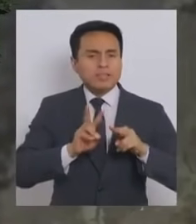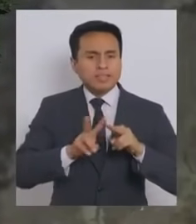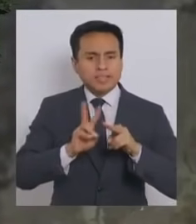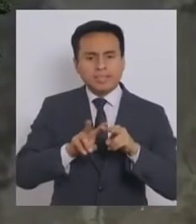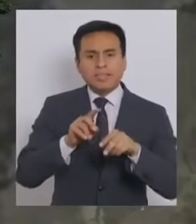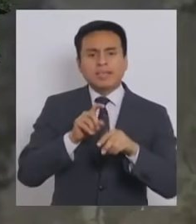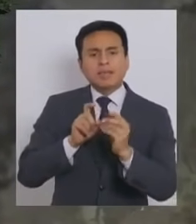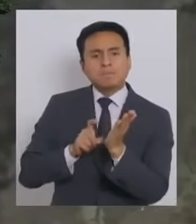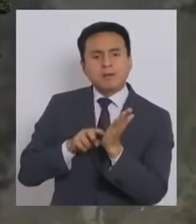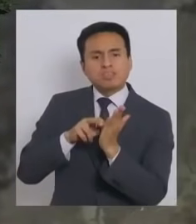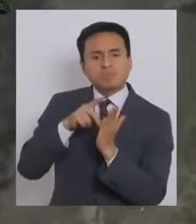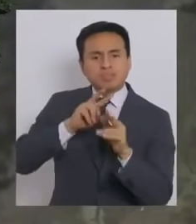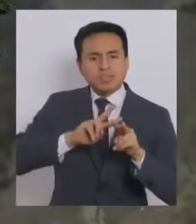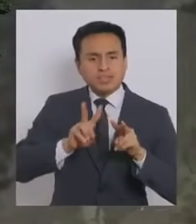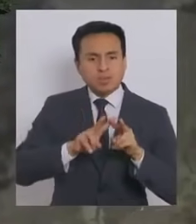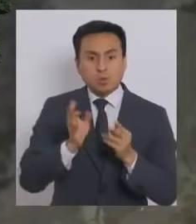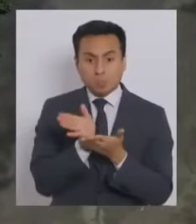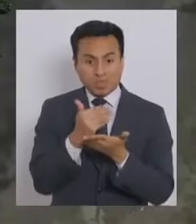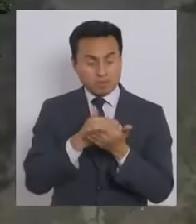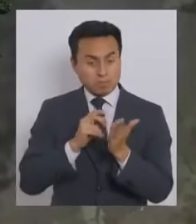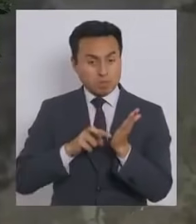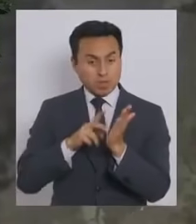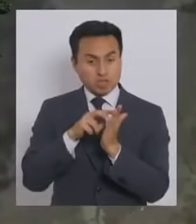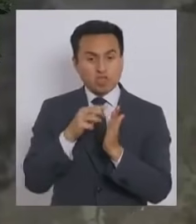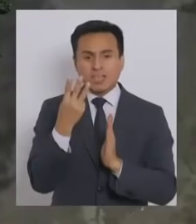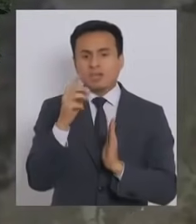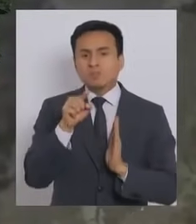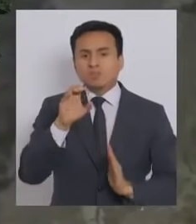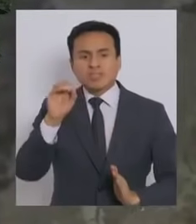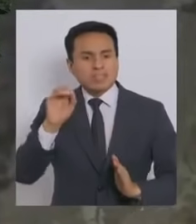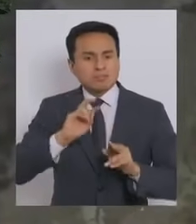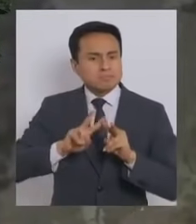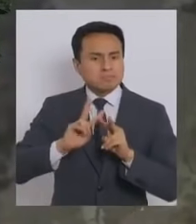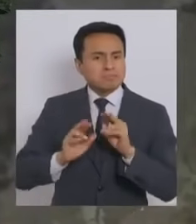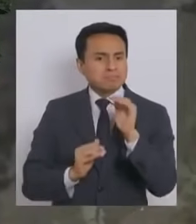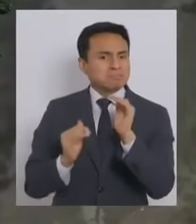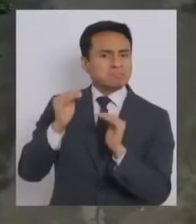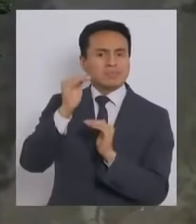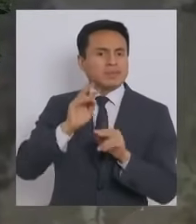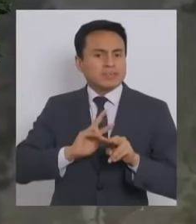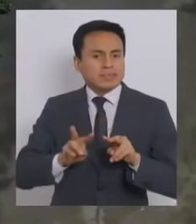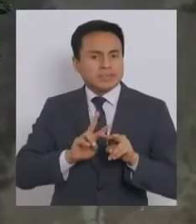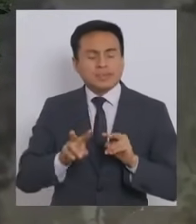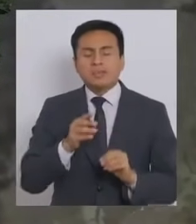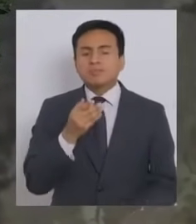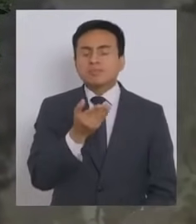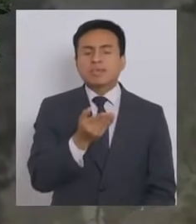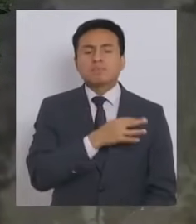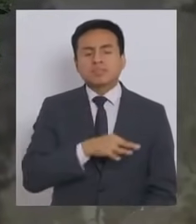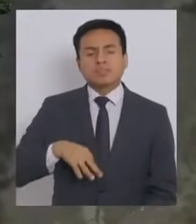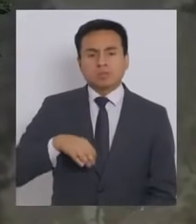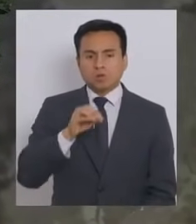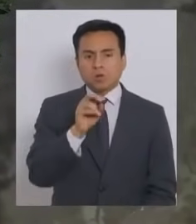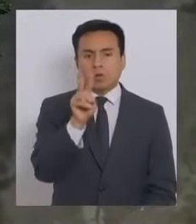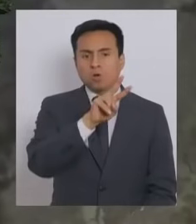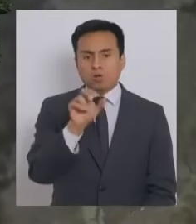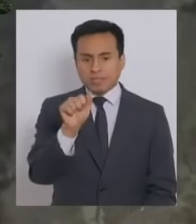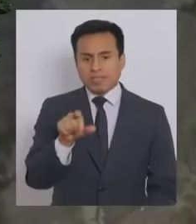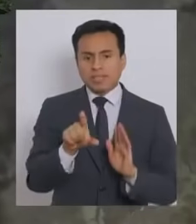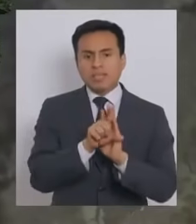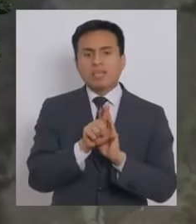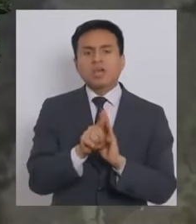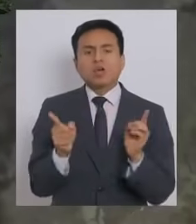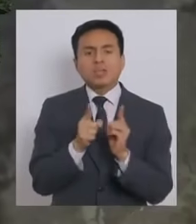en el paso a paso? ¿Va a venir un plan paso a paso 3.0? ¿Qué es lo que están evaluando? Y para usted, ministro Osa, respecto a la ley corta